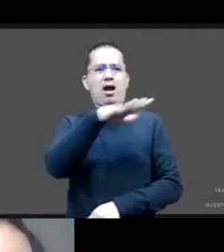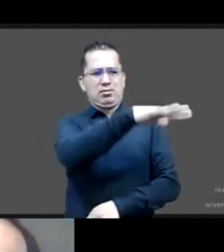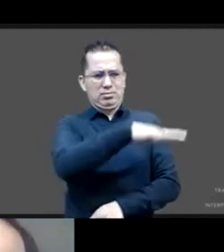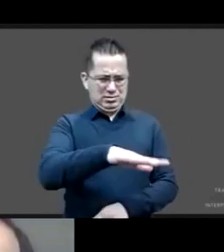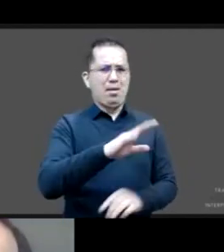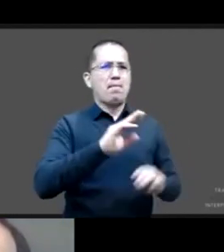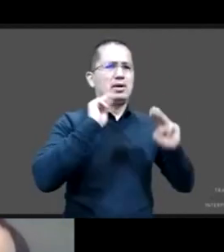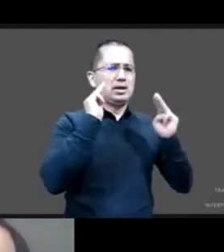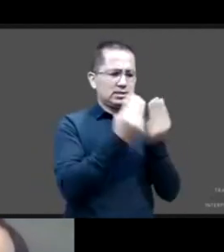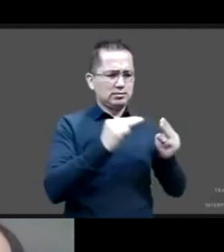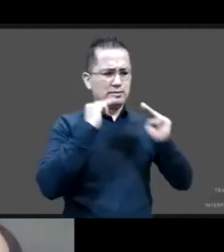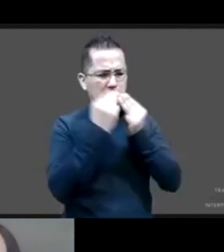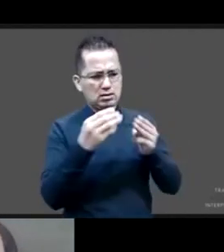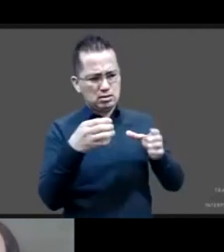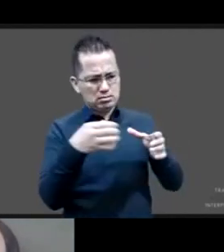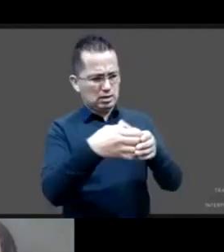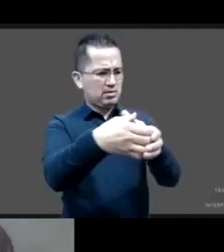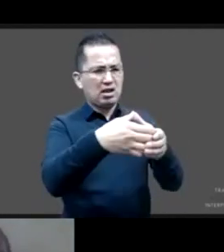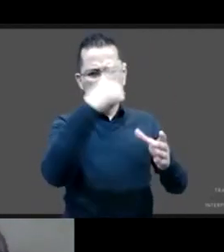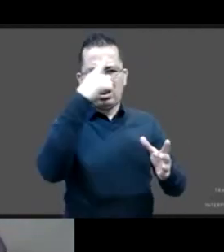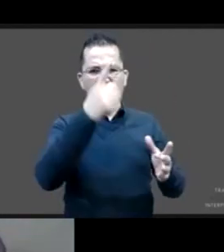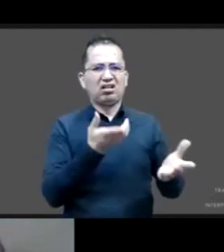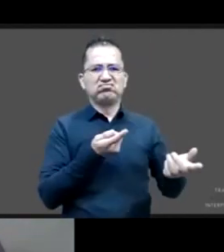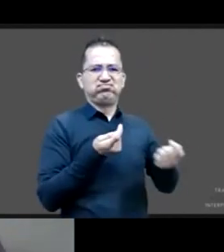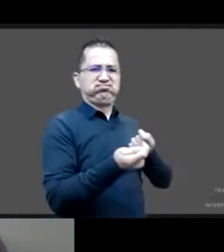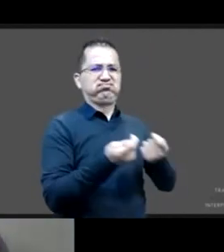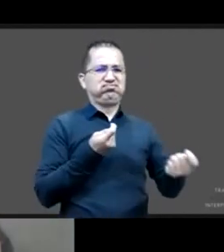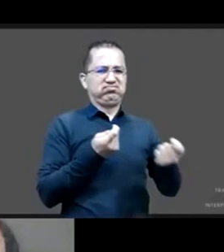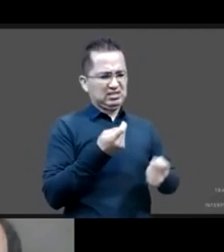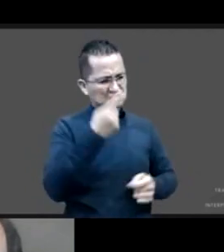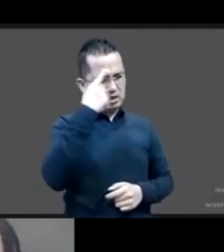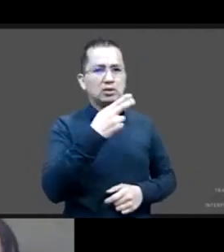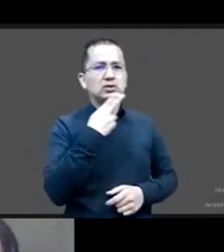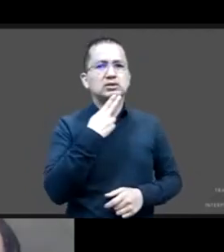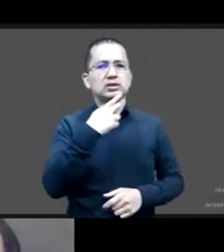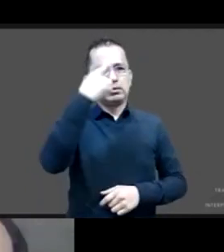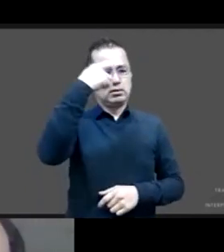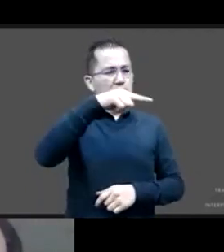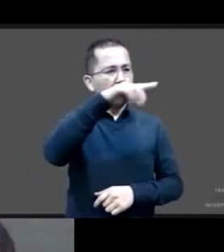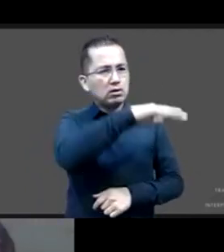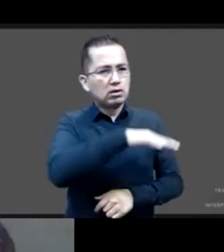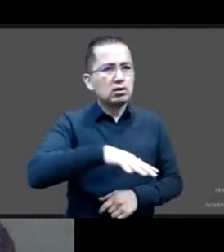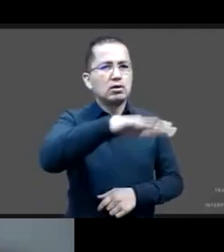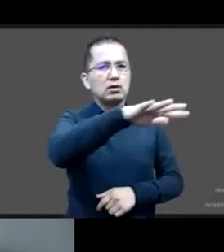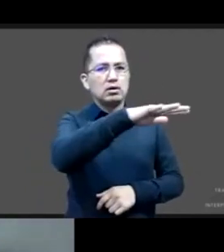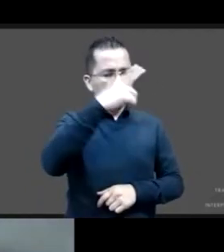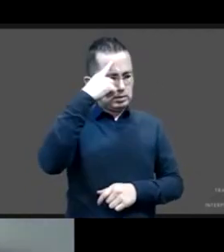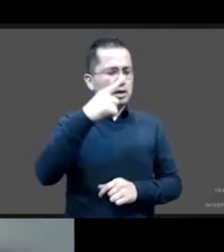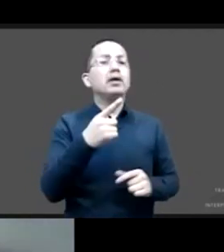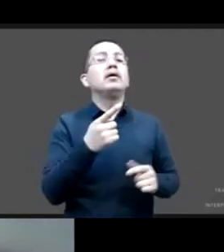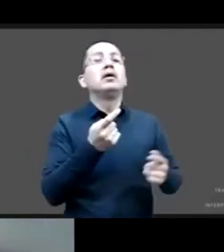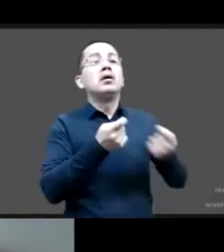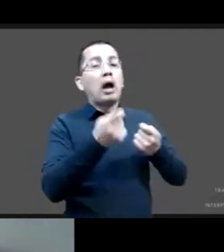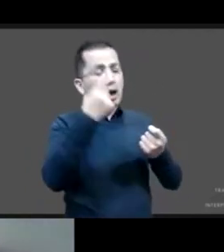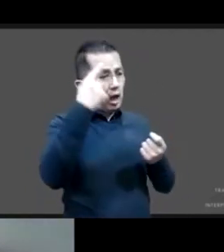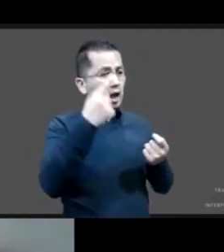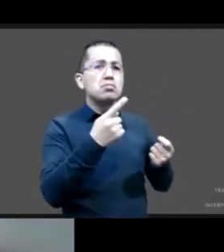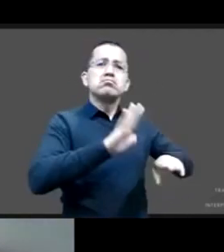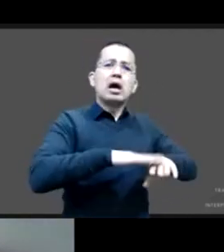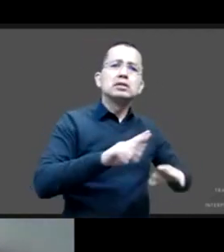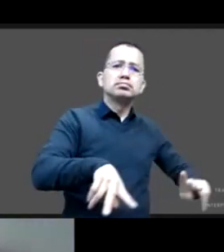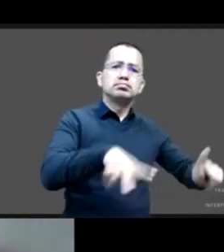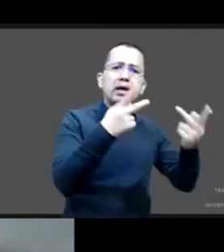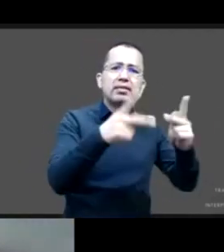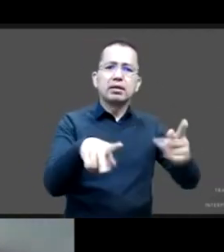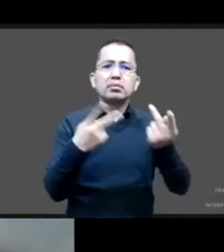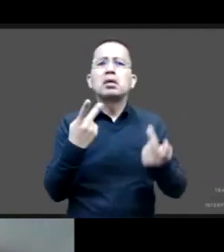pandillas ¿sí? e instrumentalizarlas para el comercio de estupefacientes y para el control territorial ¿qué hizo Bogotá para que a